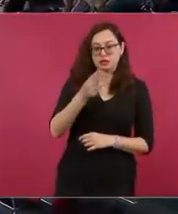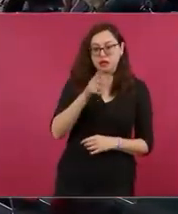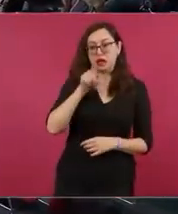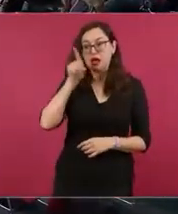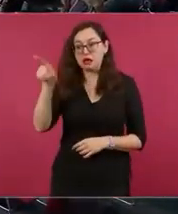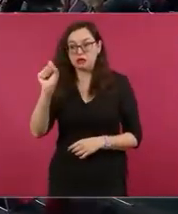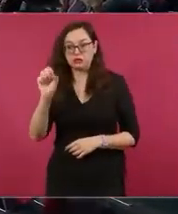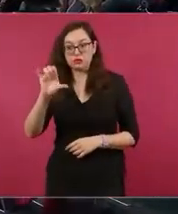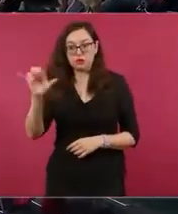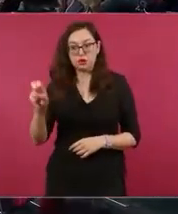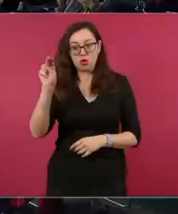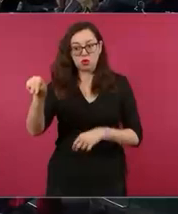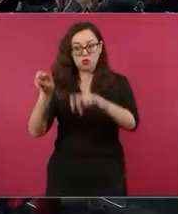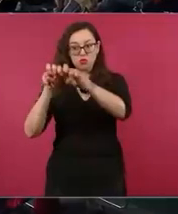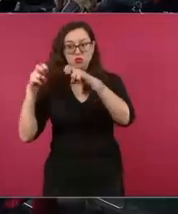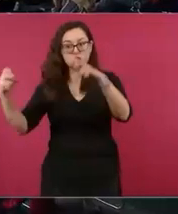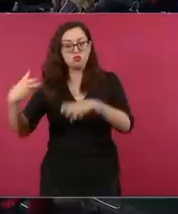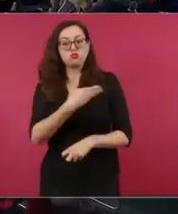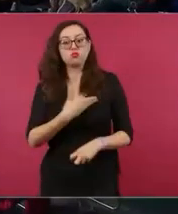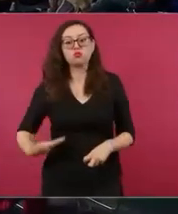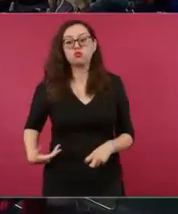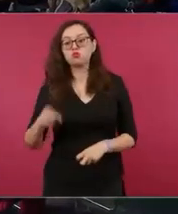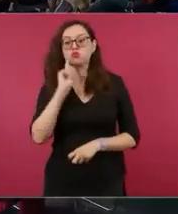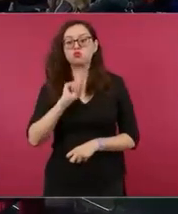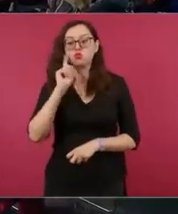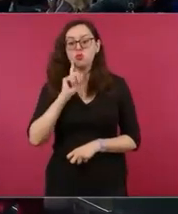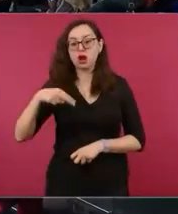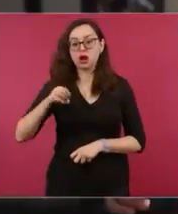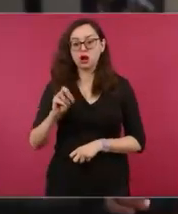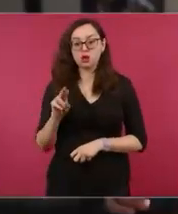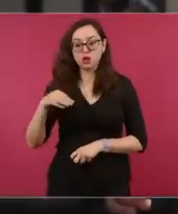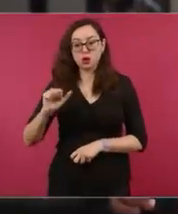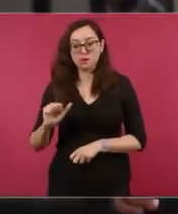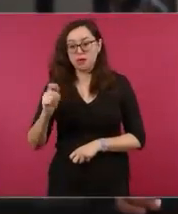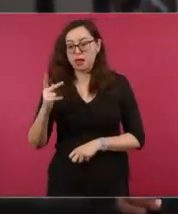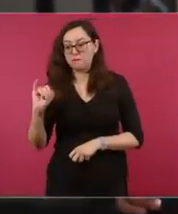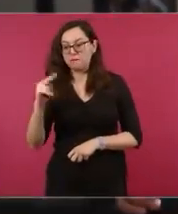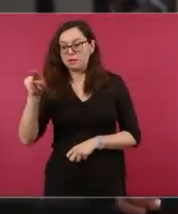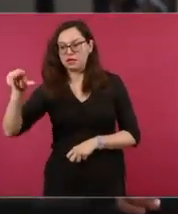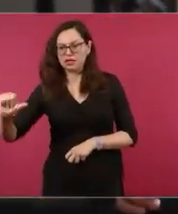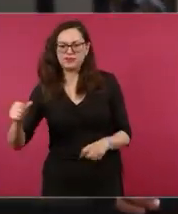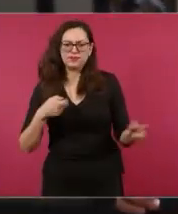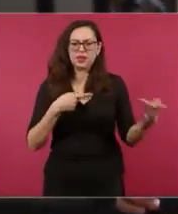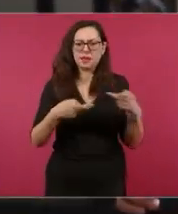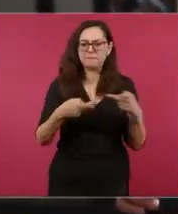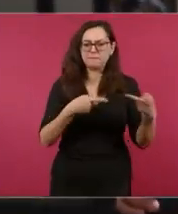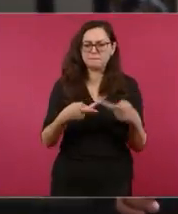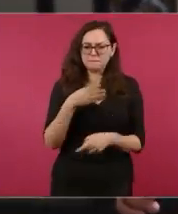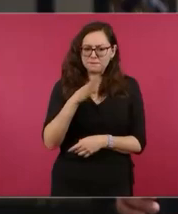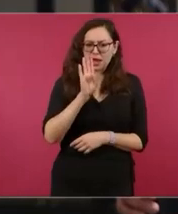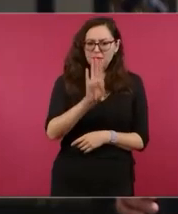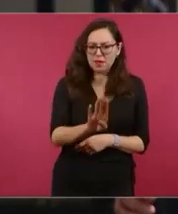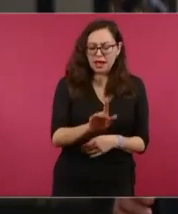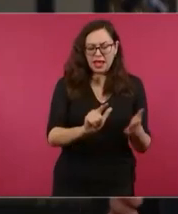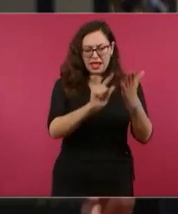asumió la presidencia de la Suprema Corte de Justicia de la Nación. El Plan B implicaba muchas leyes que